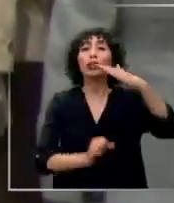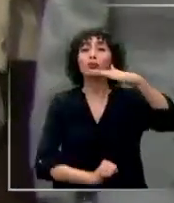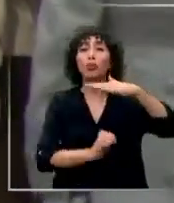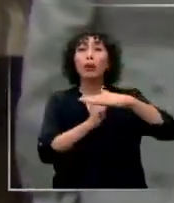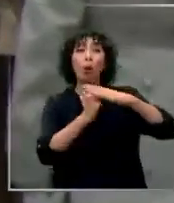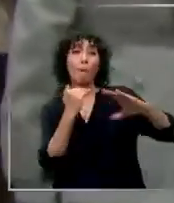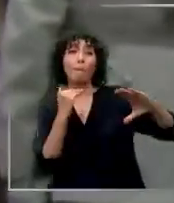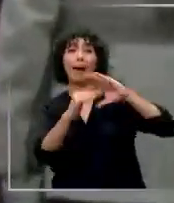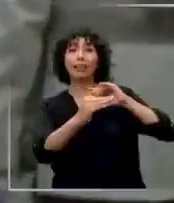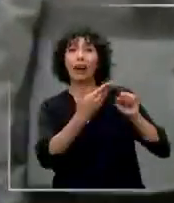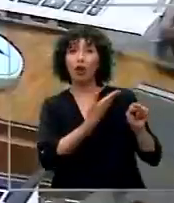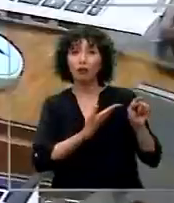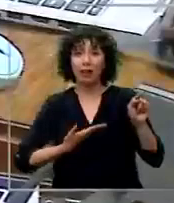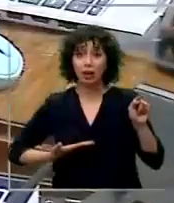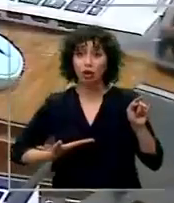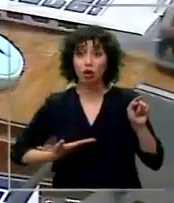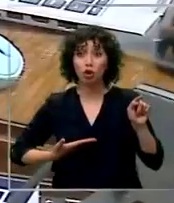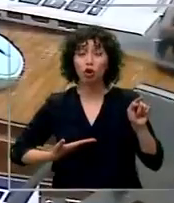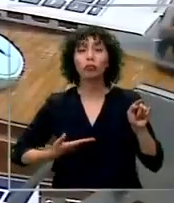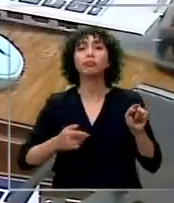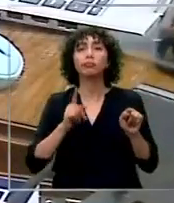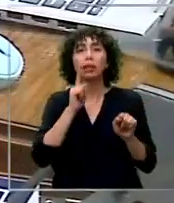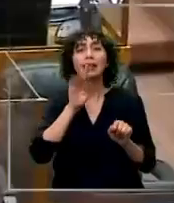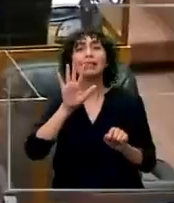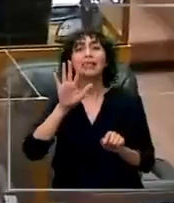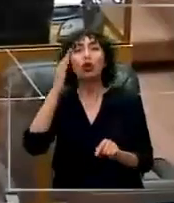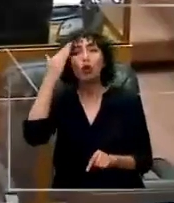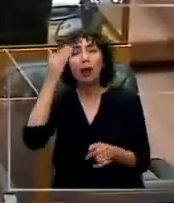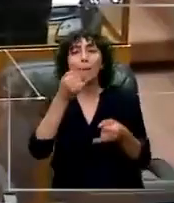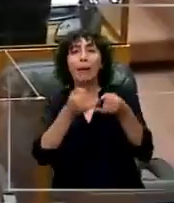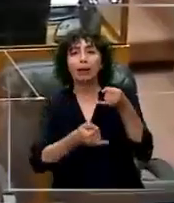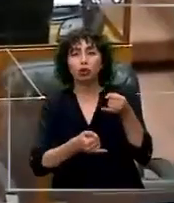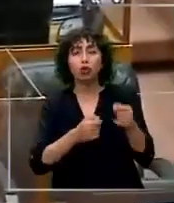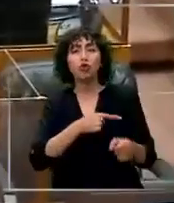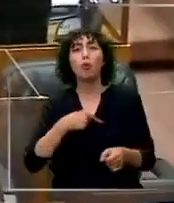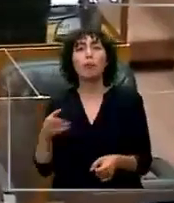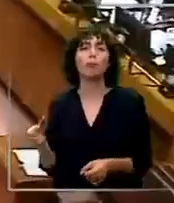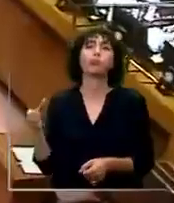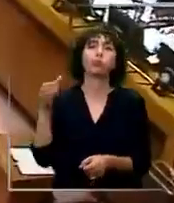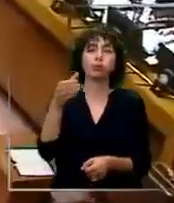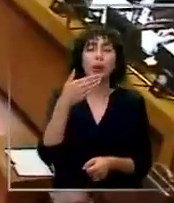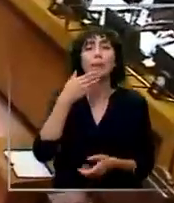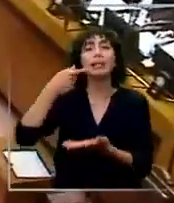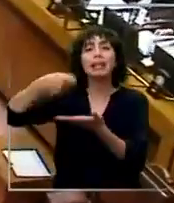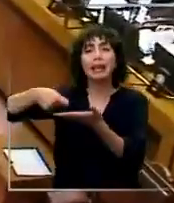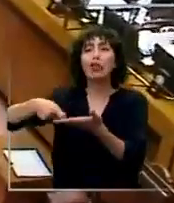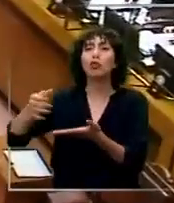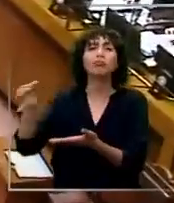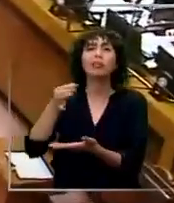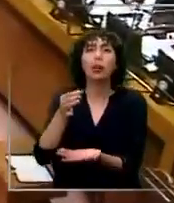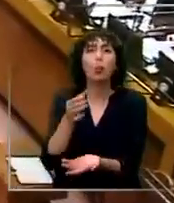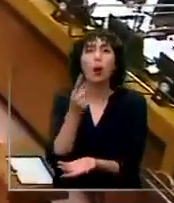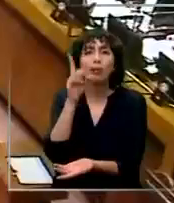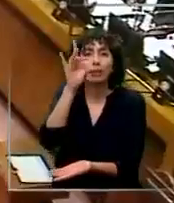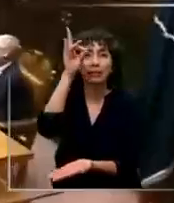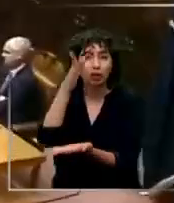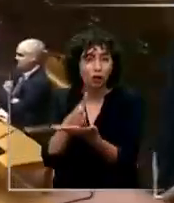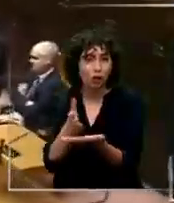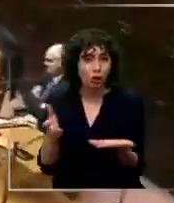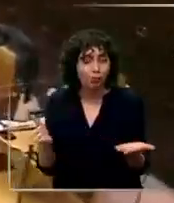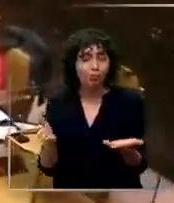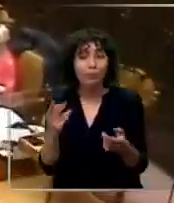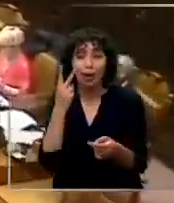tendrá 5 días para proponer un nombre de la quina y da ahí otros 5 días más para que se pronuncie el Senado. ¿Será la tercera la vencida?